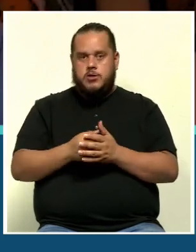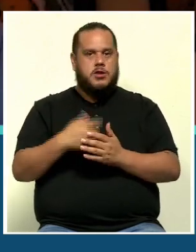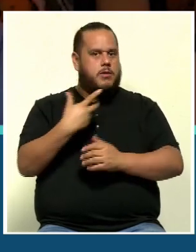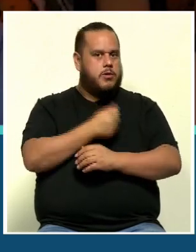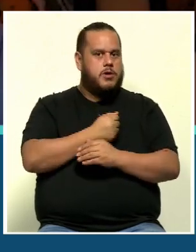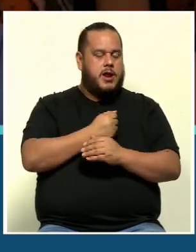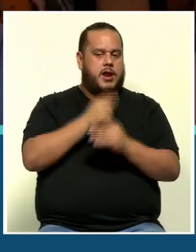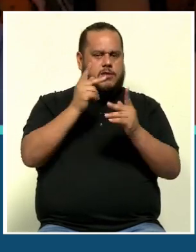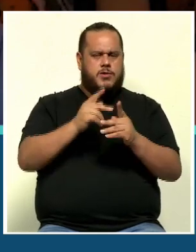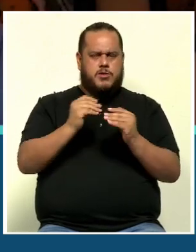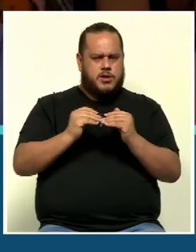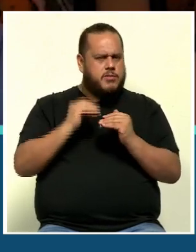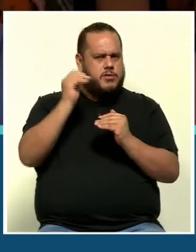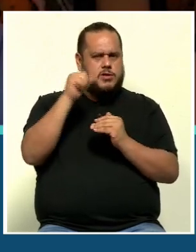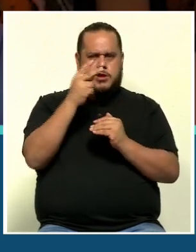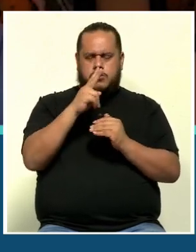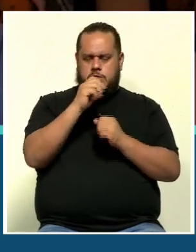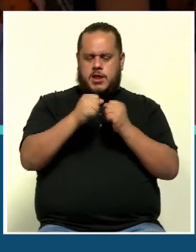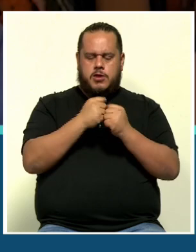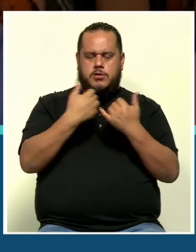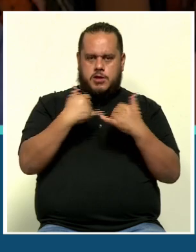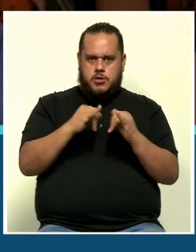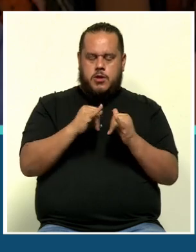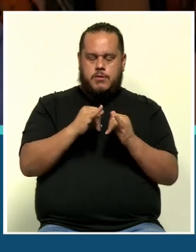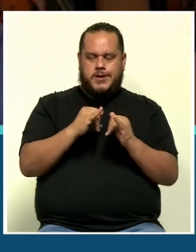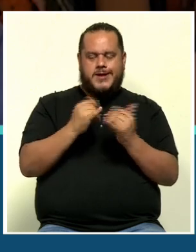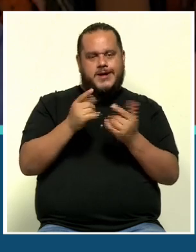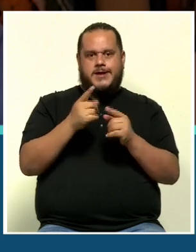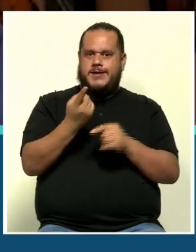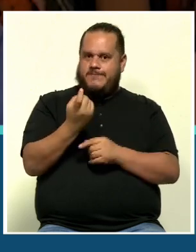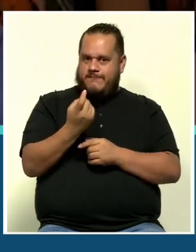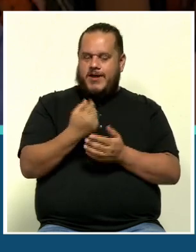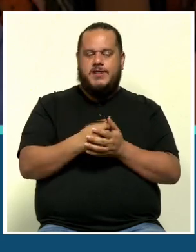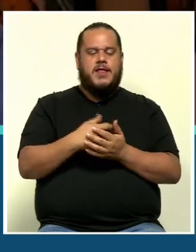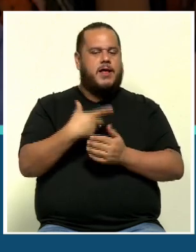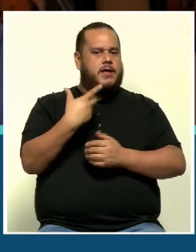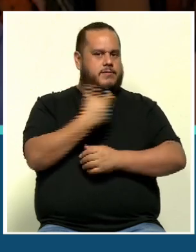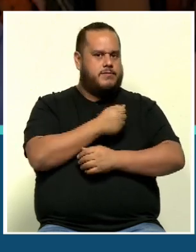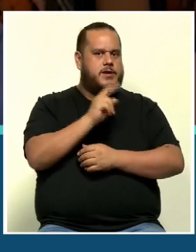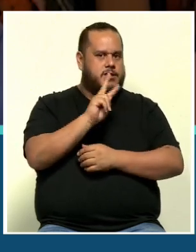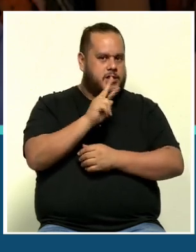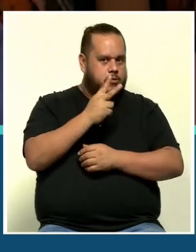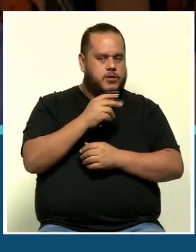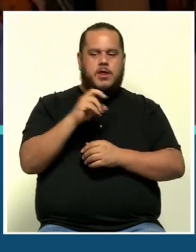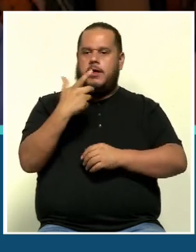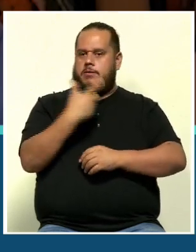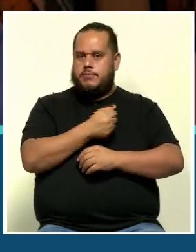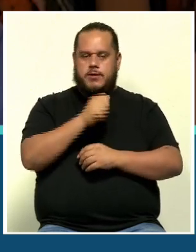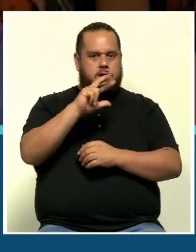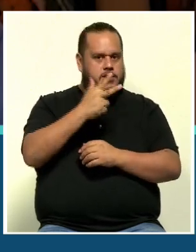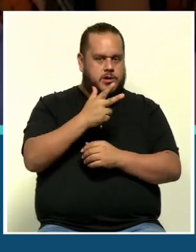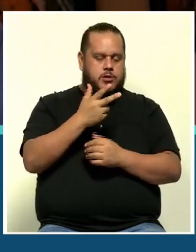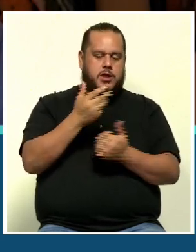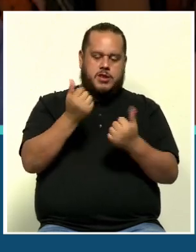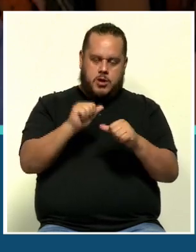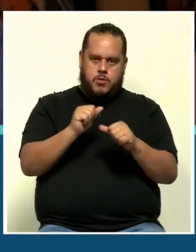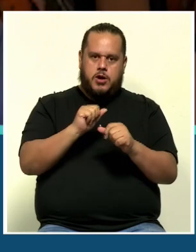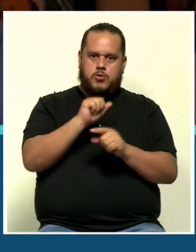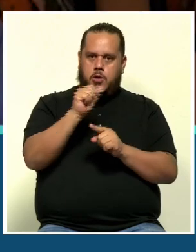mayores de 12 años que aún están pendientes, colocarse la segunda dosis, colocarse la tercera dosis según sea el caso.